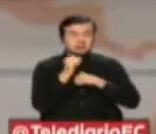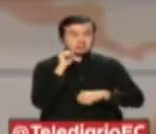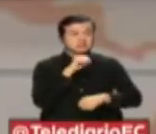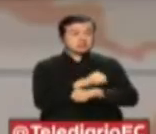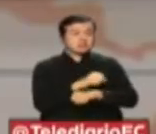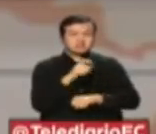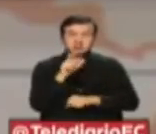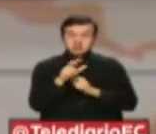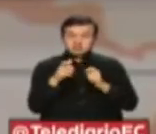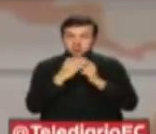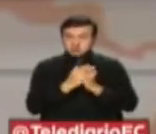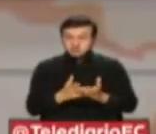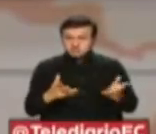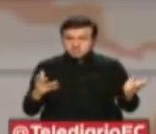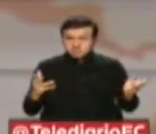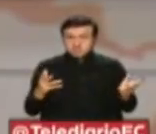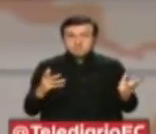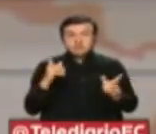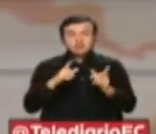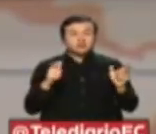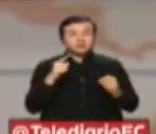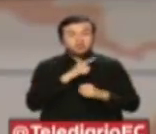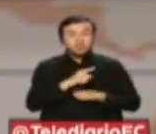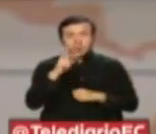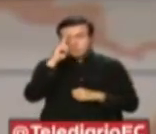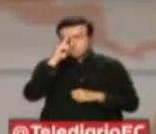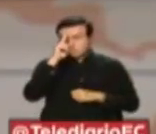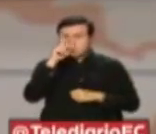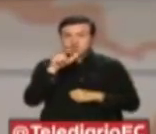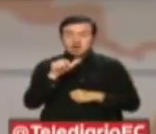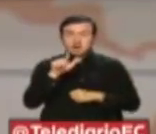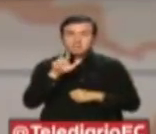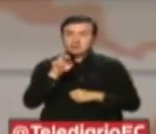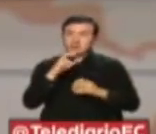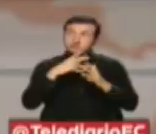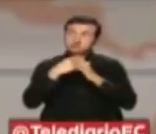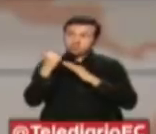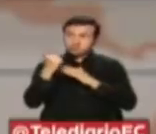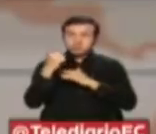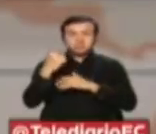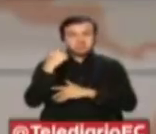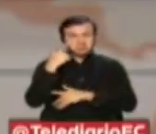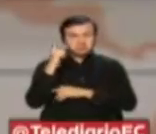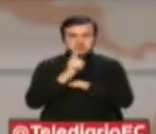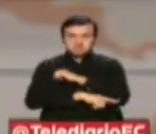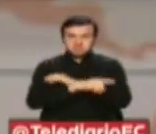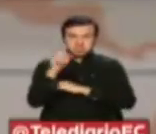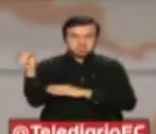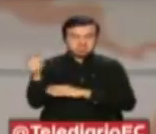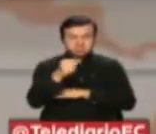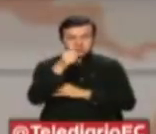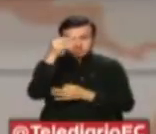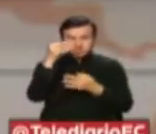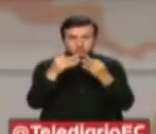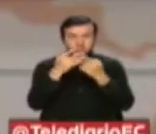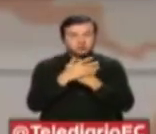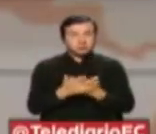quienes permitieron o fueron cómplices de que huya el señor alvarado tendrán que responder ante la justicia